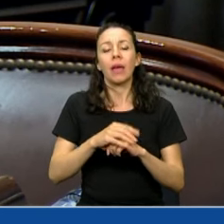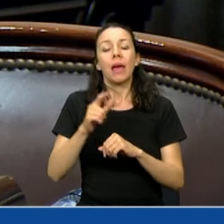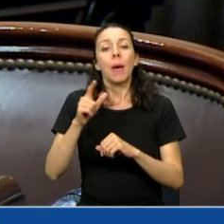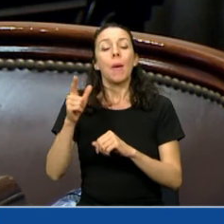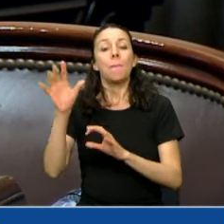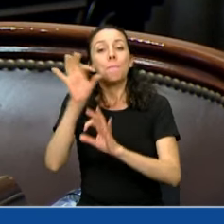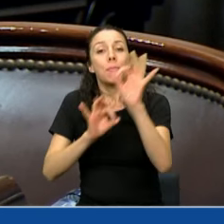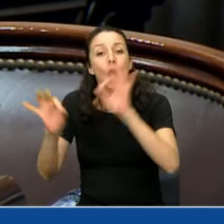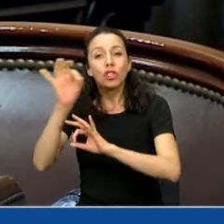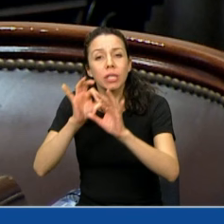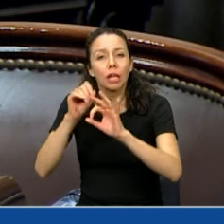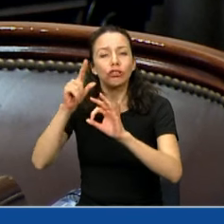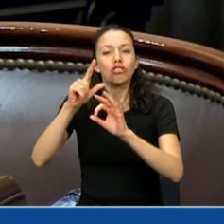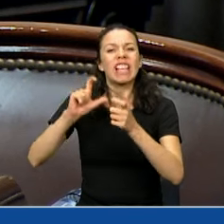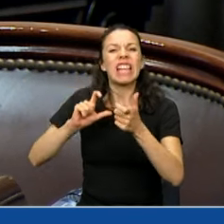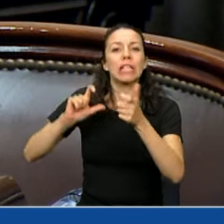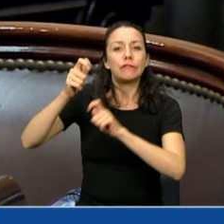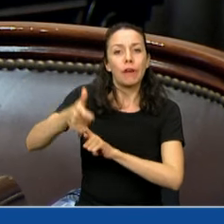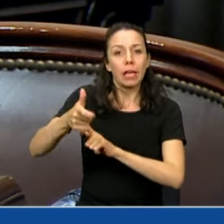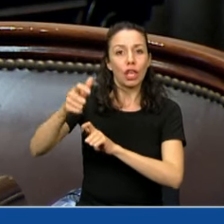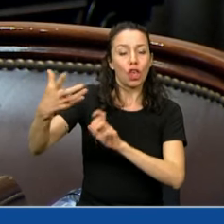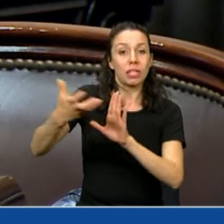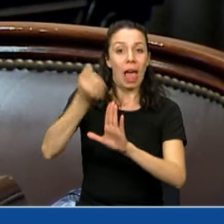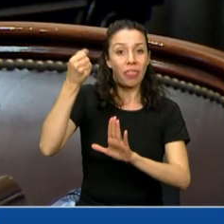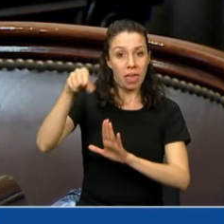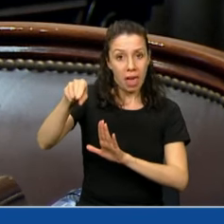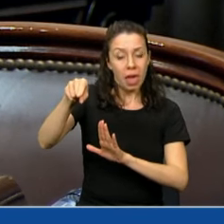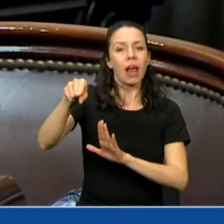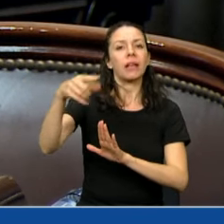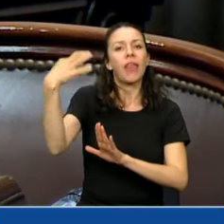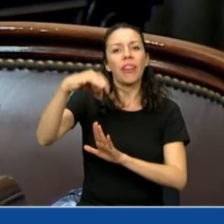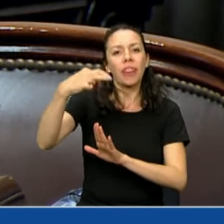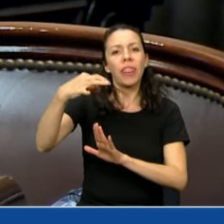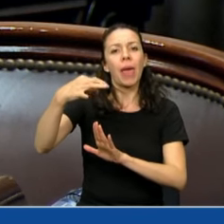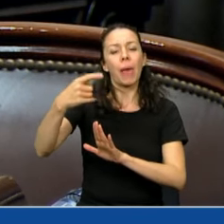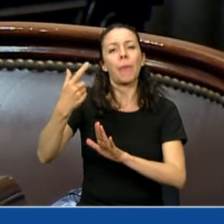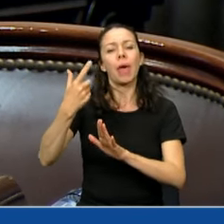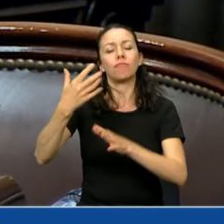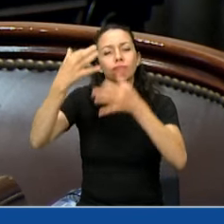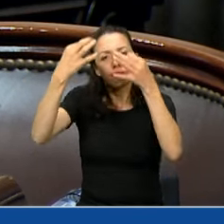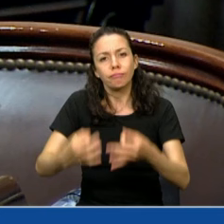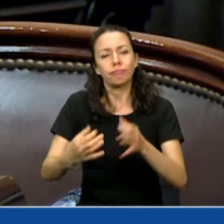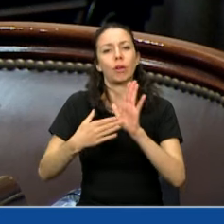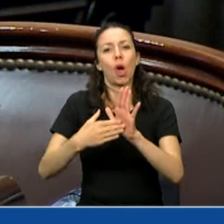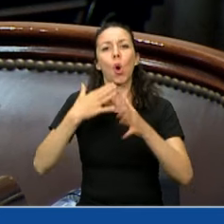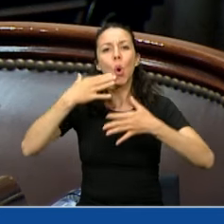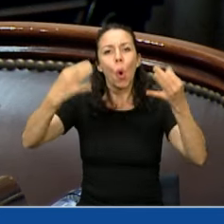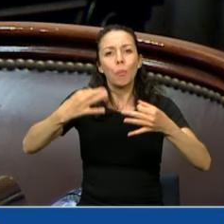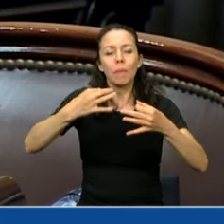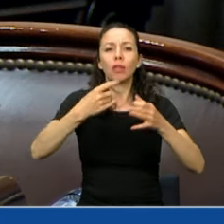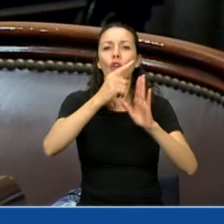proyectos transferidos deberán asegurar el cumplimiento de las obligaciones